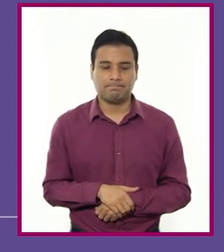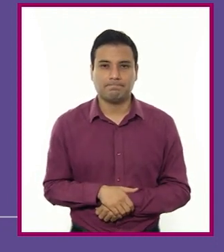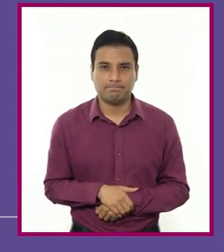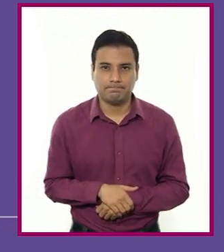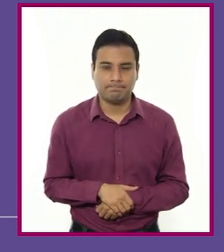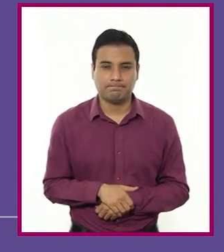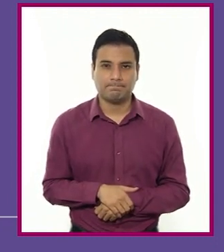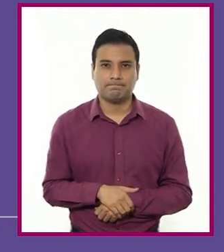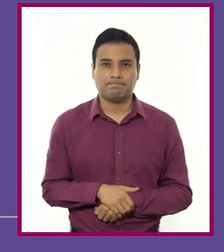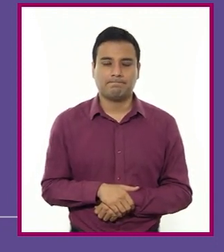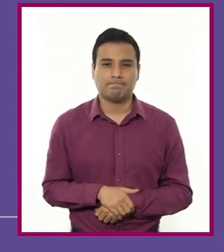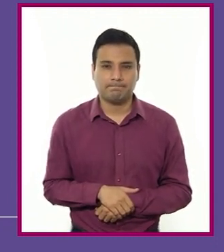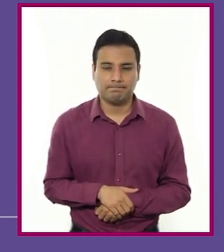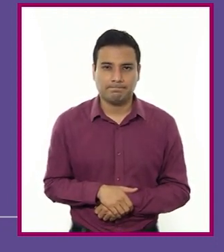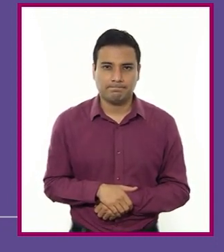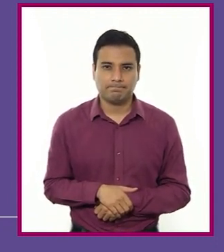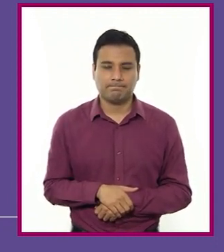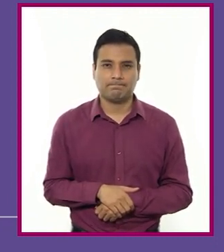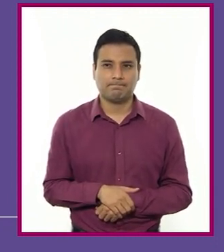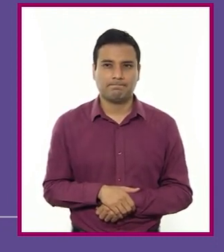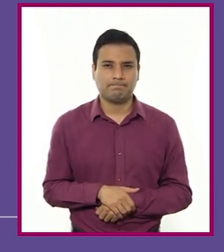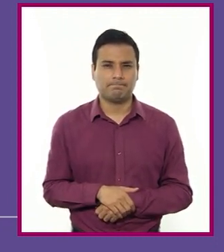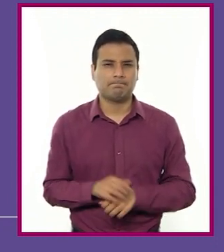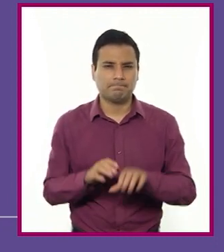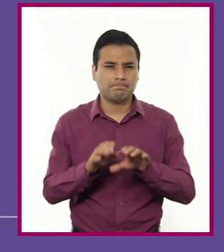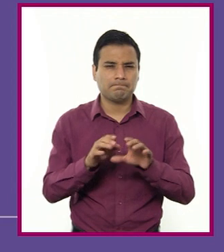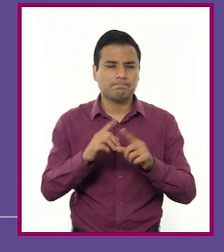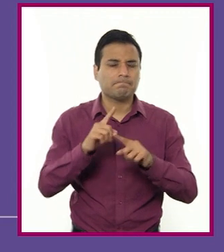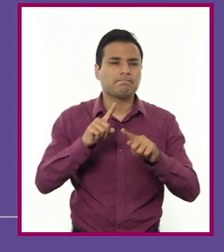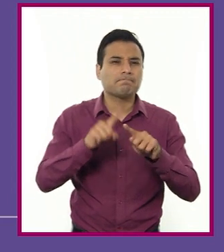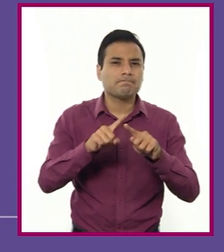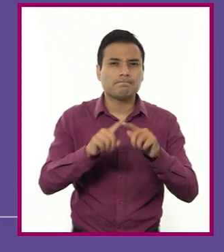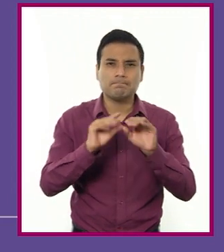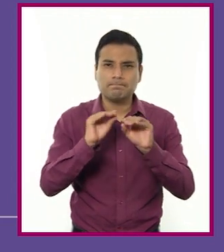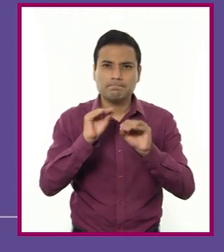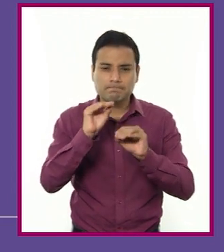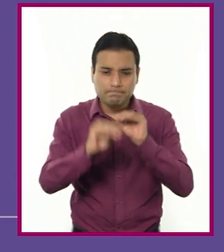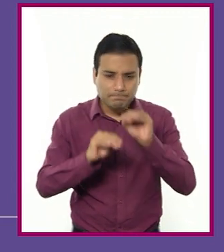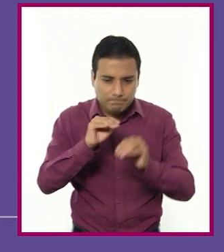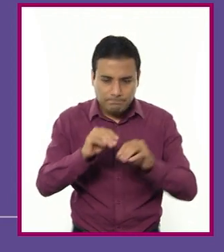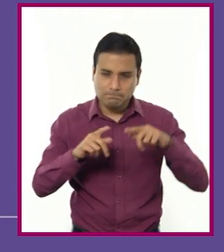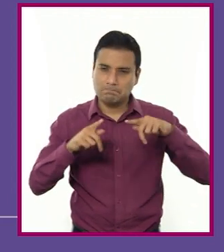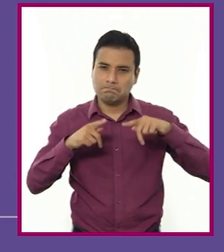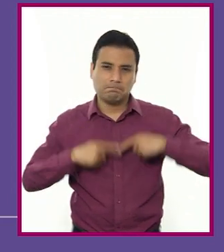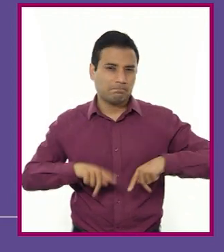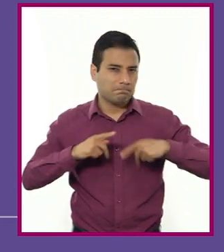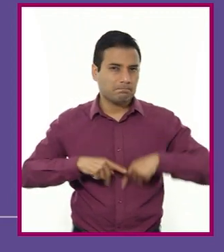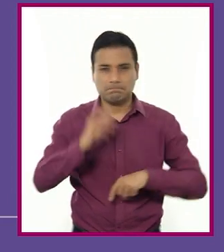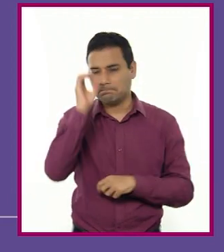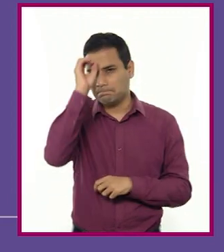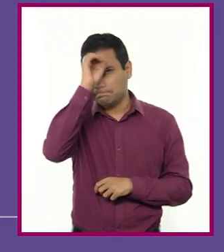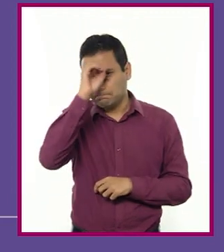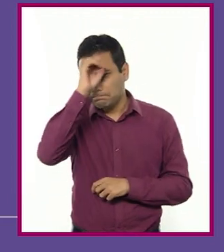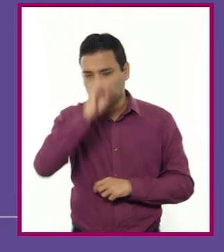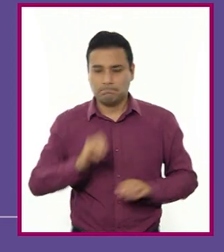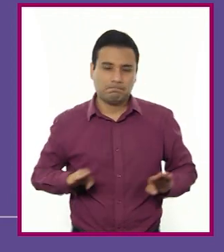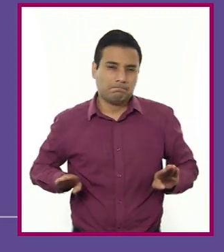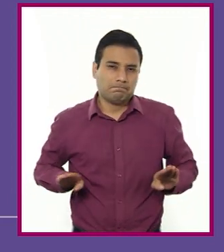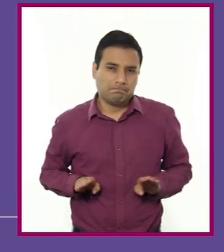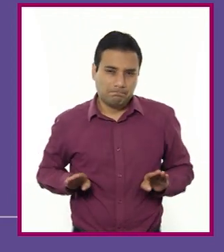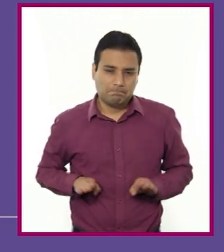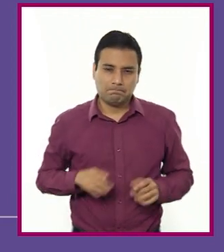metafórico. Nos deja ver que fue formada por un grupo plural de personas con diferentes puntos de vista e ideas